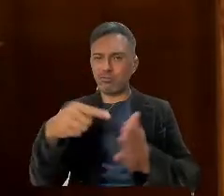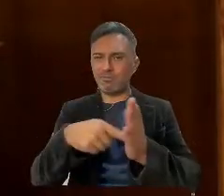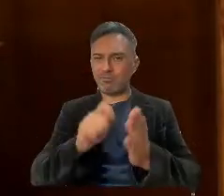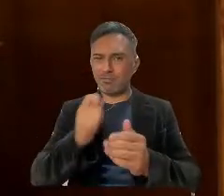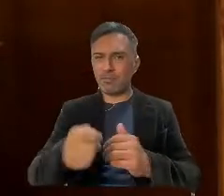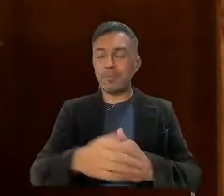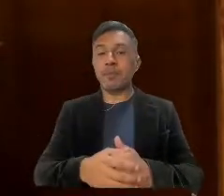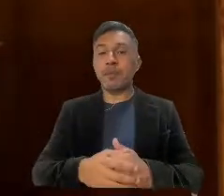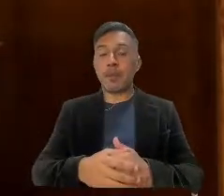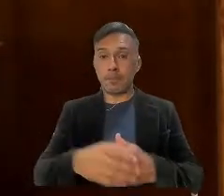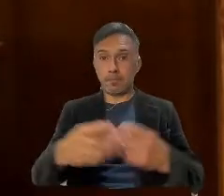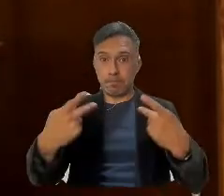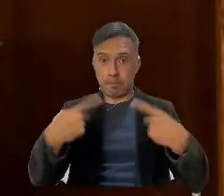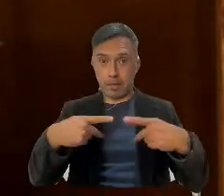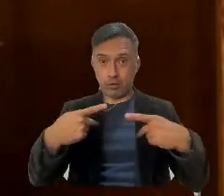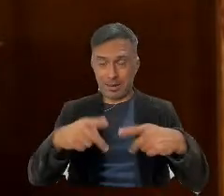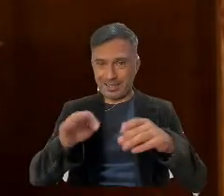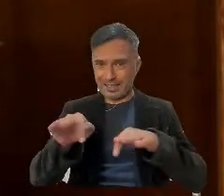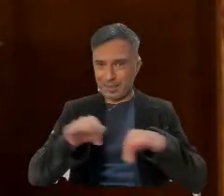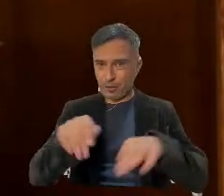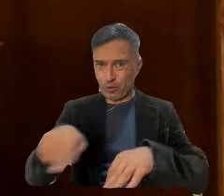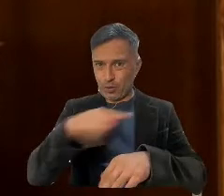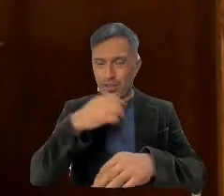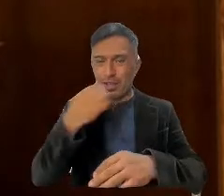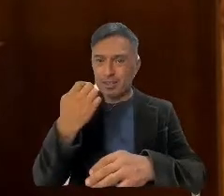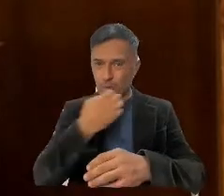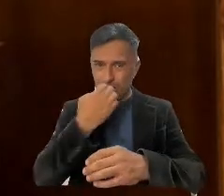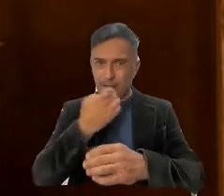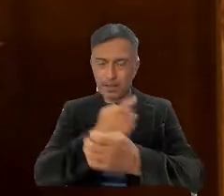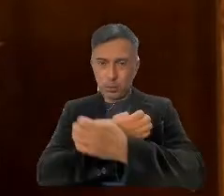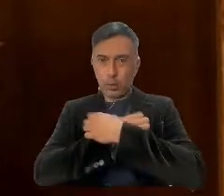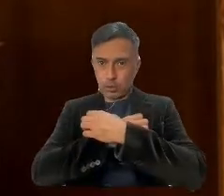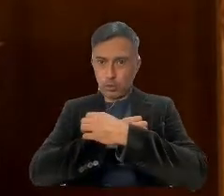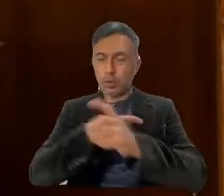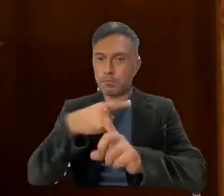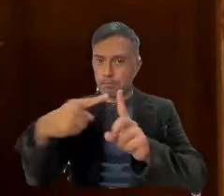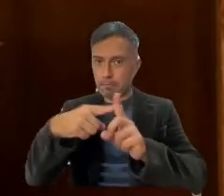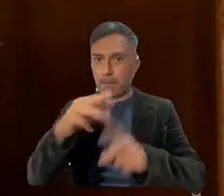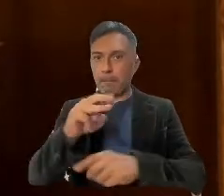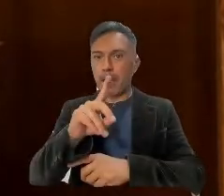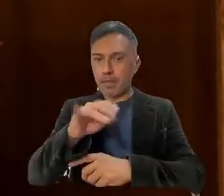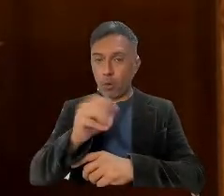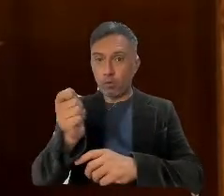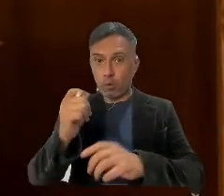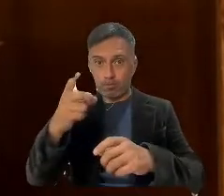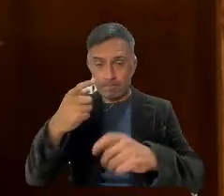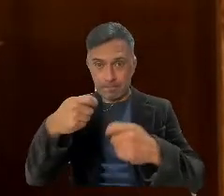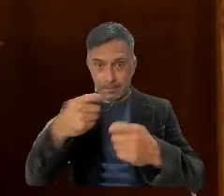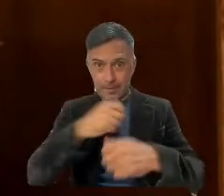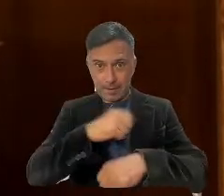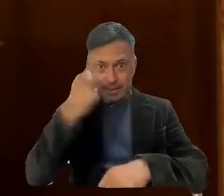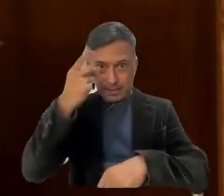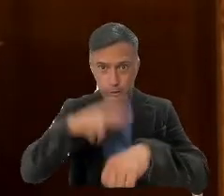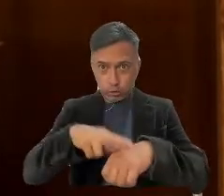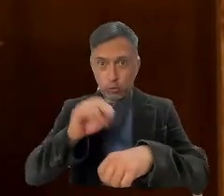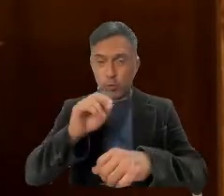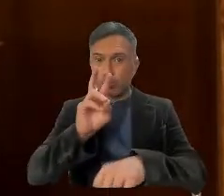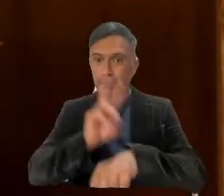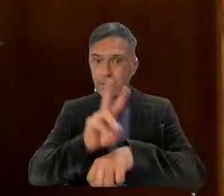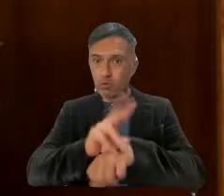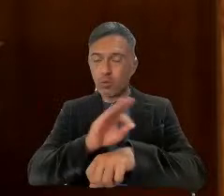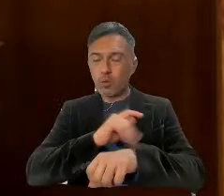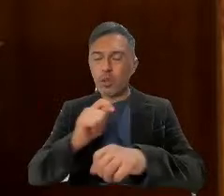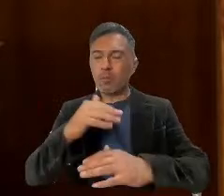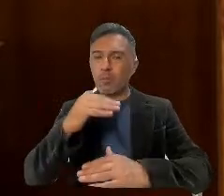media superior que reciba el nombramiento de dirección o de supervisión deberá participar en los procesos de